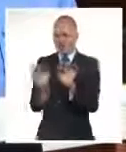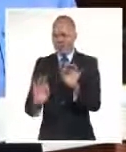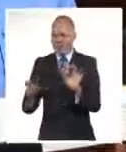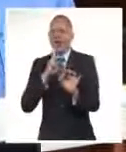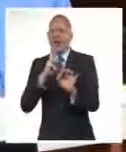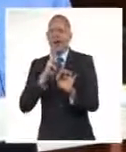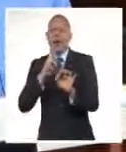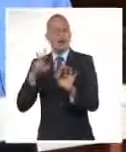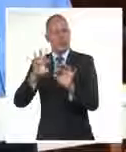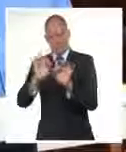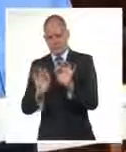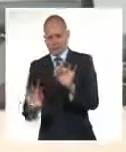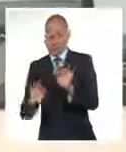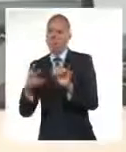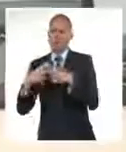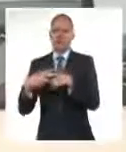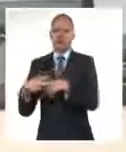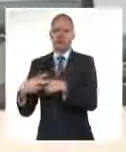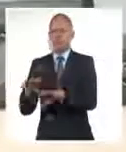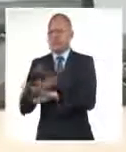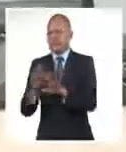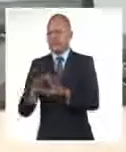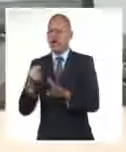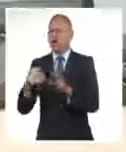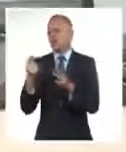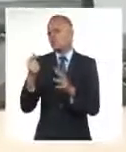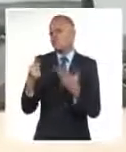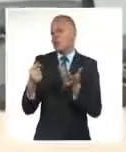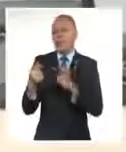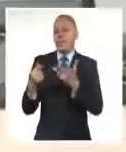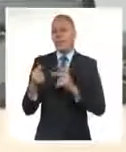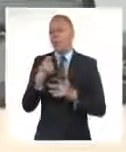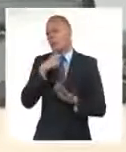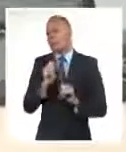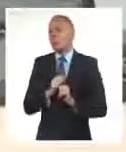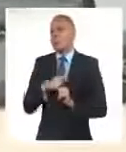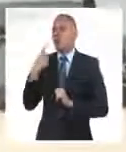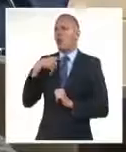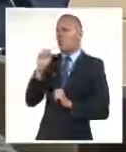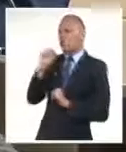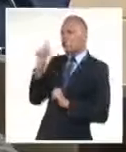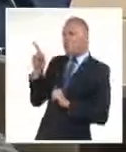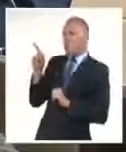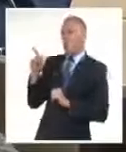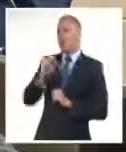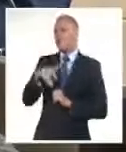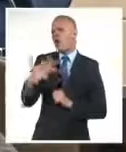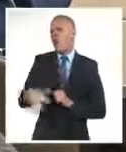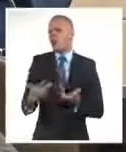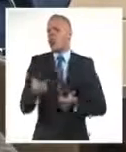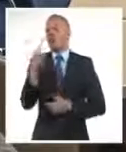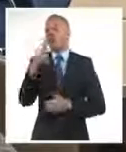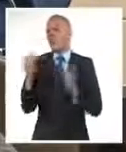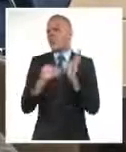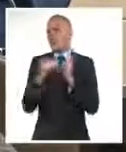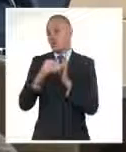calculamos el trabajo conjunto en casi 12 millones de dólares de haberlo tenido que importar las soluciones desde los